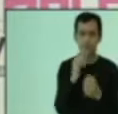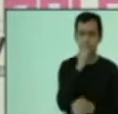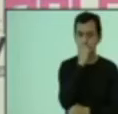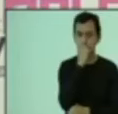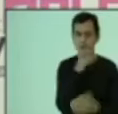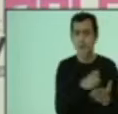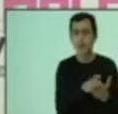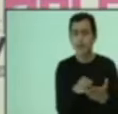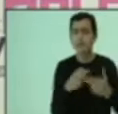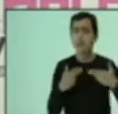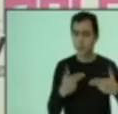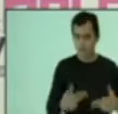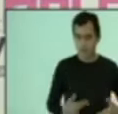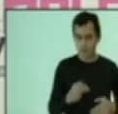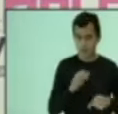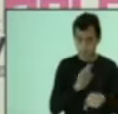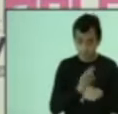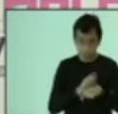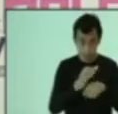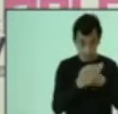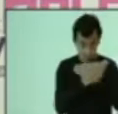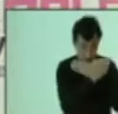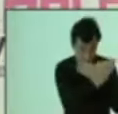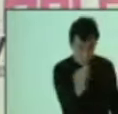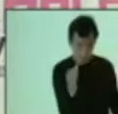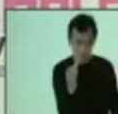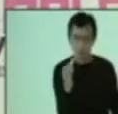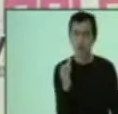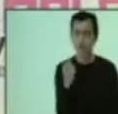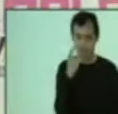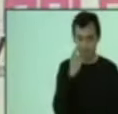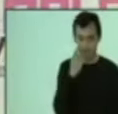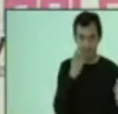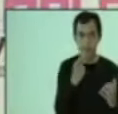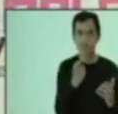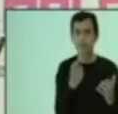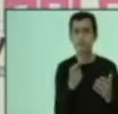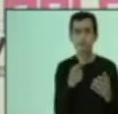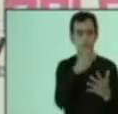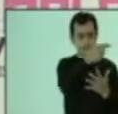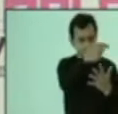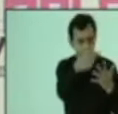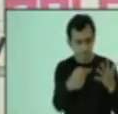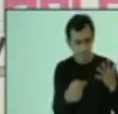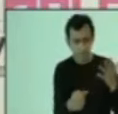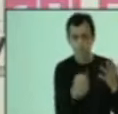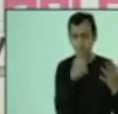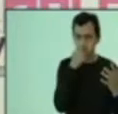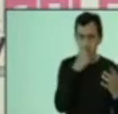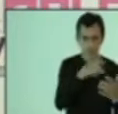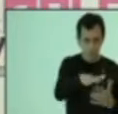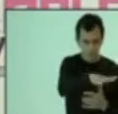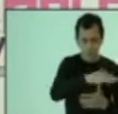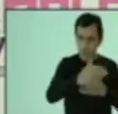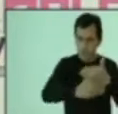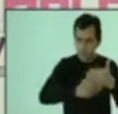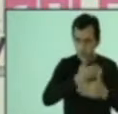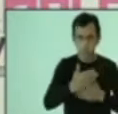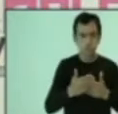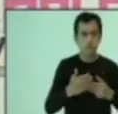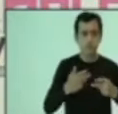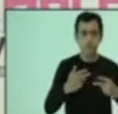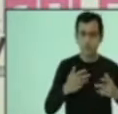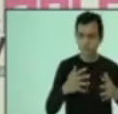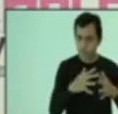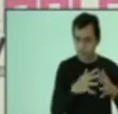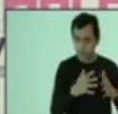derechos humanos en nuestro municipio, definitivamente lo haremos con acciones encaminadas a desarrollar infraestructura social.